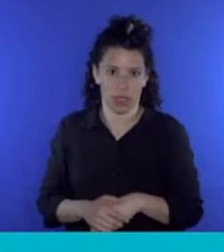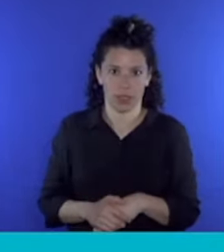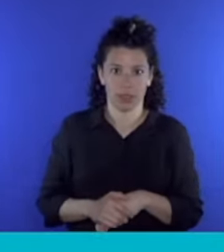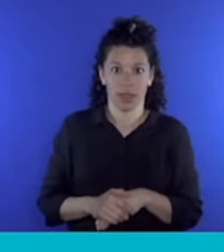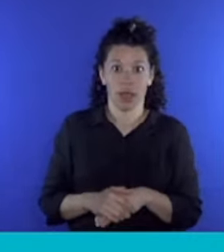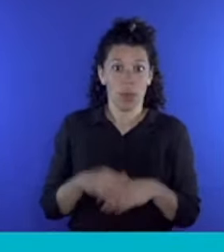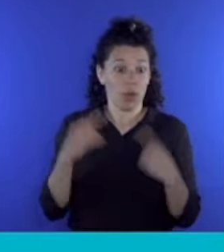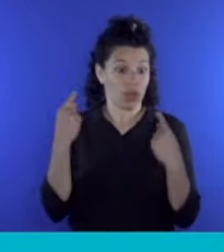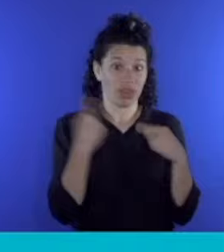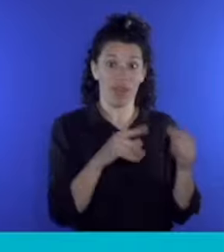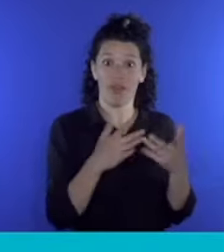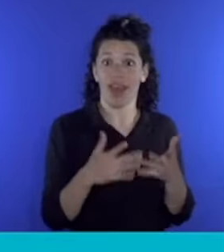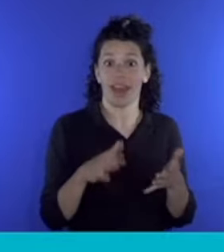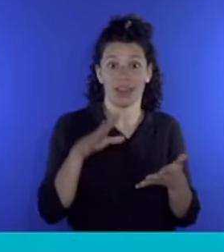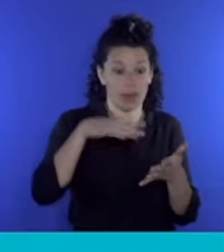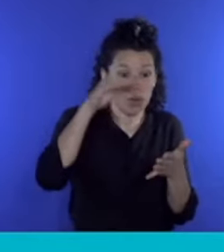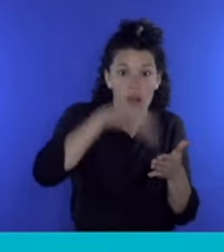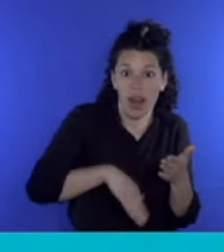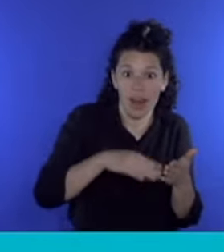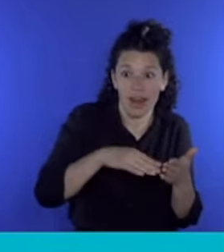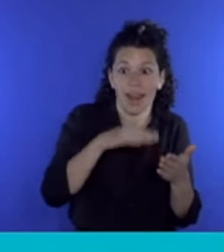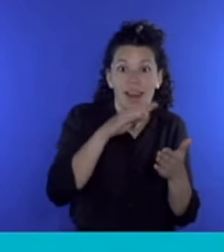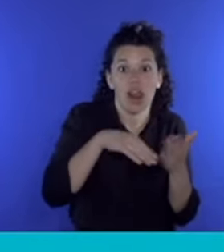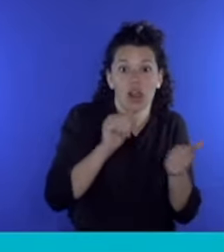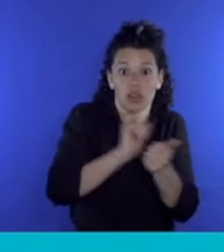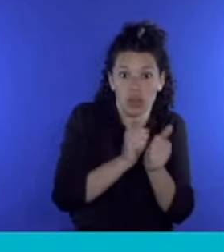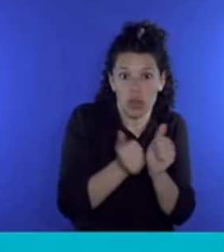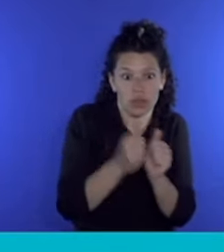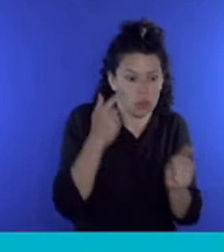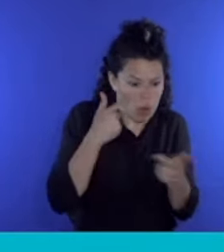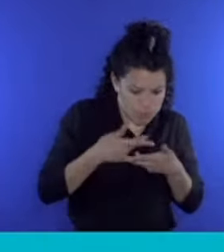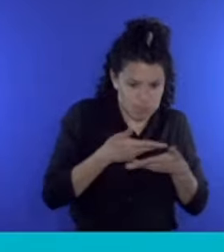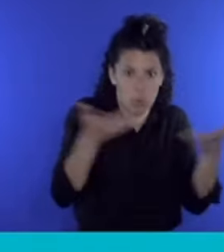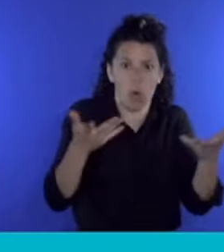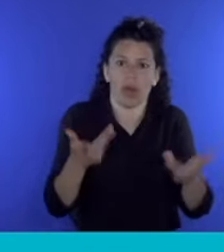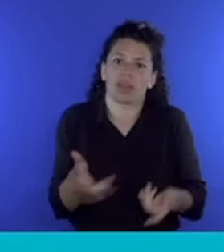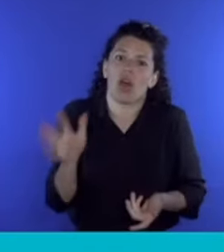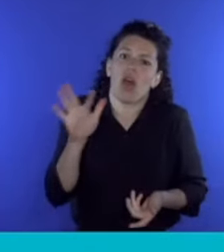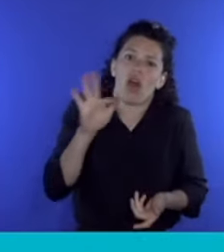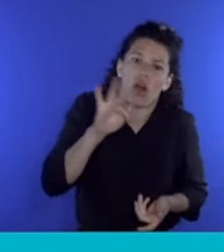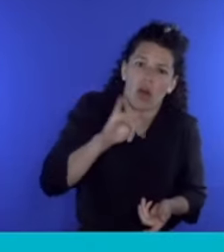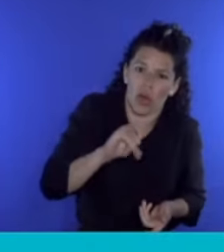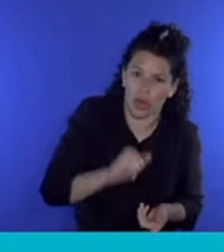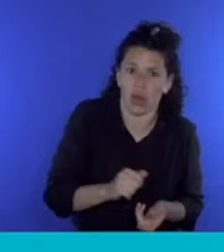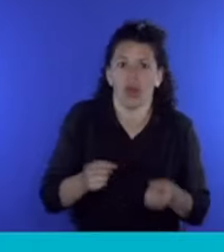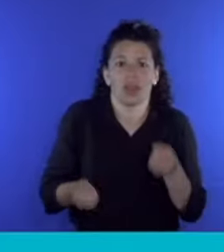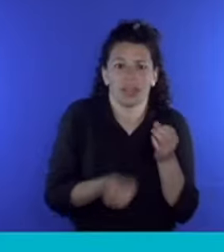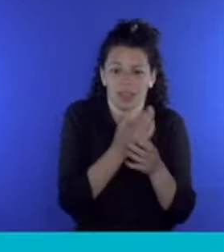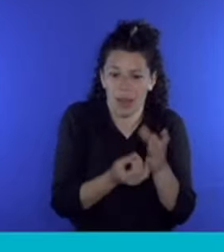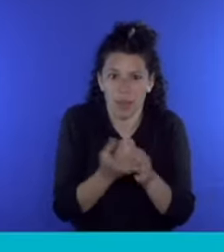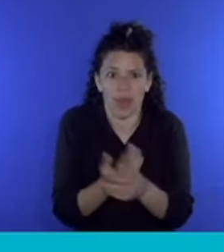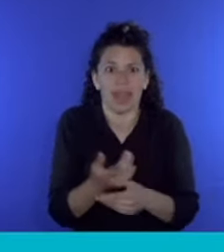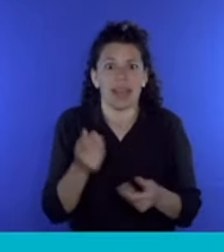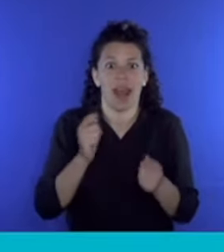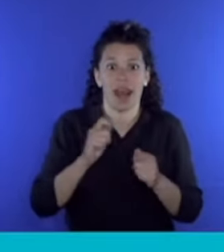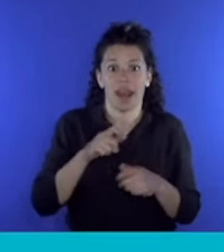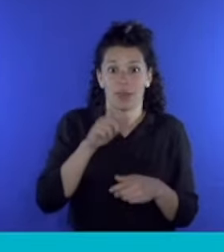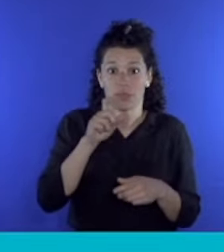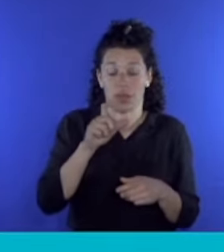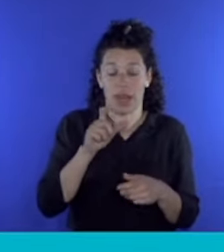por el contenido sexual explícito que todos los días todas las mañanas vemos Que twitea el